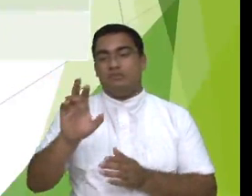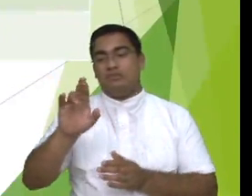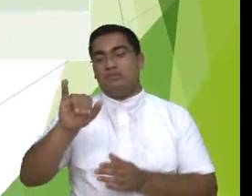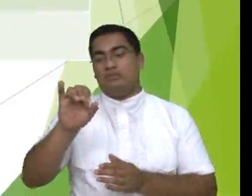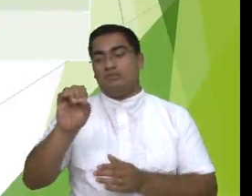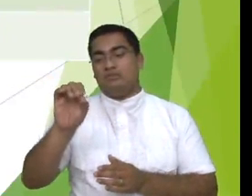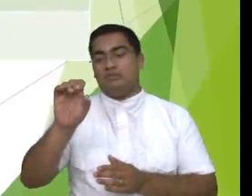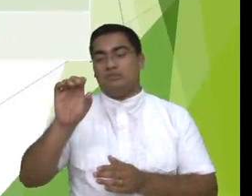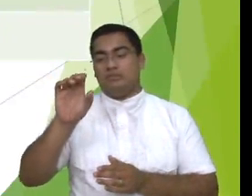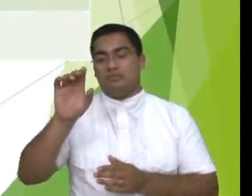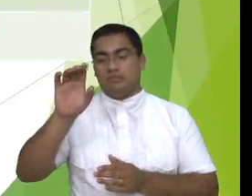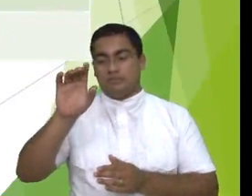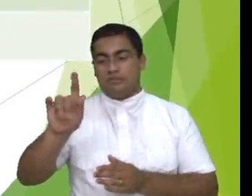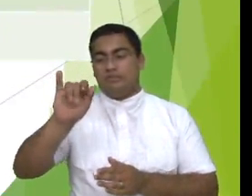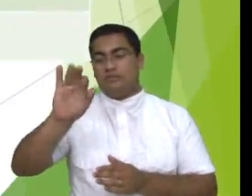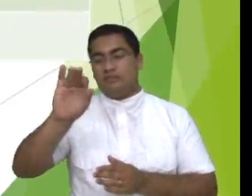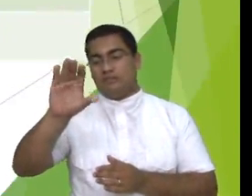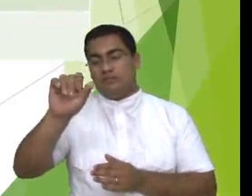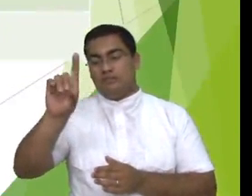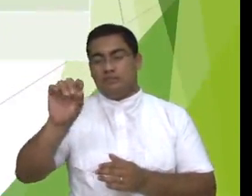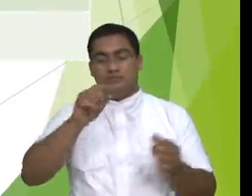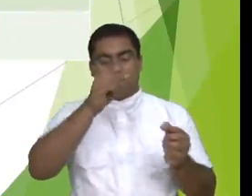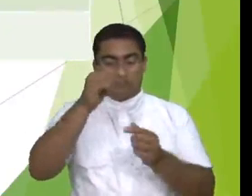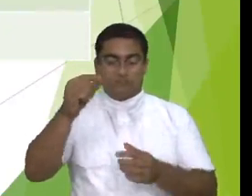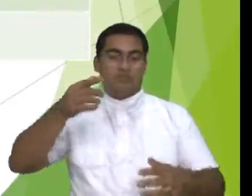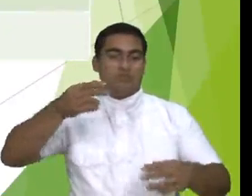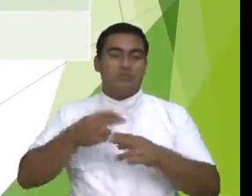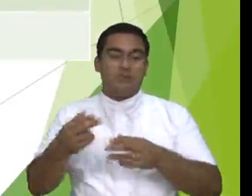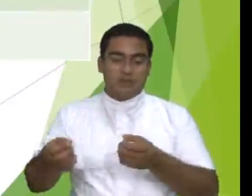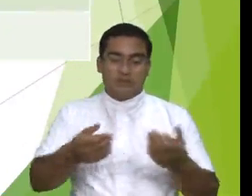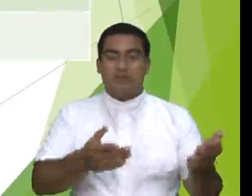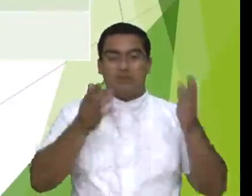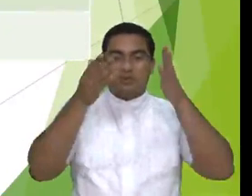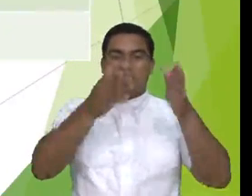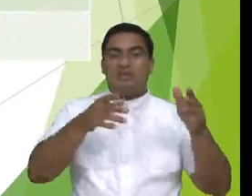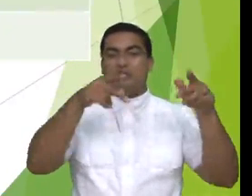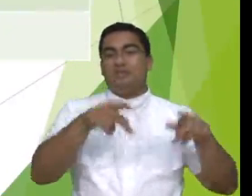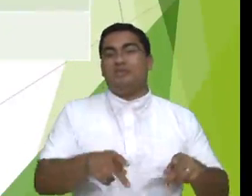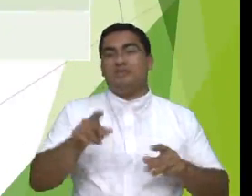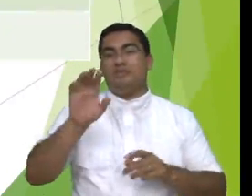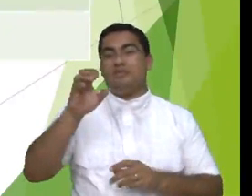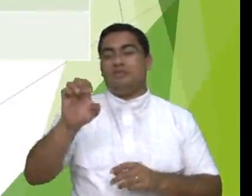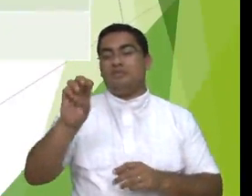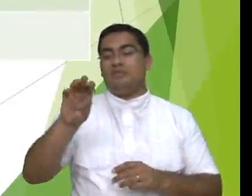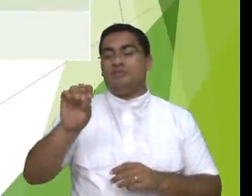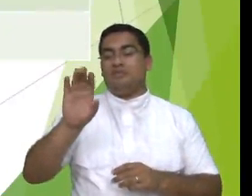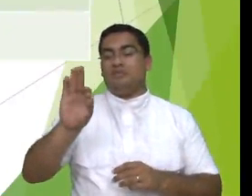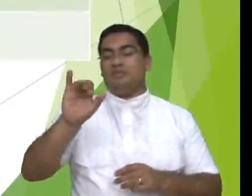El crioprecipitado, uh-huh, casi todo va para el tratamiento de hemofilia, casi toda la producción nacional. Cuando